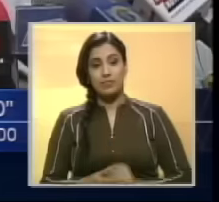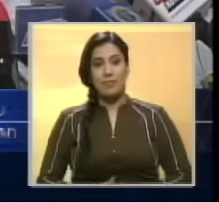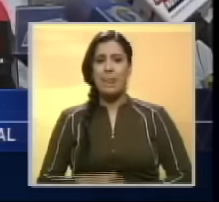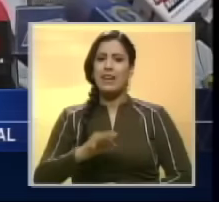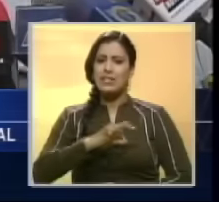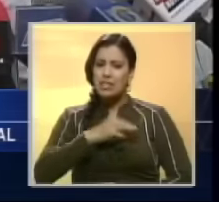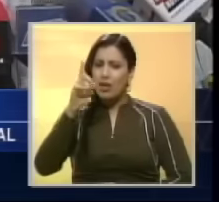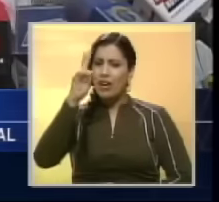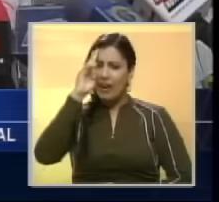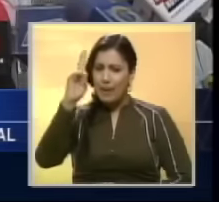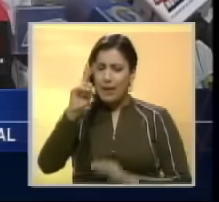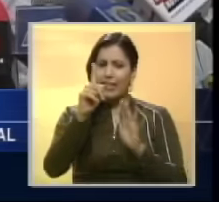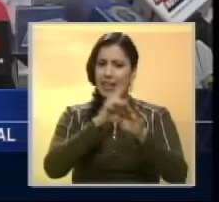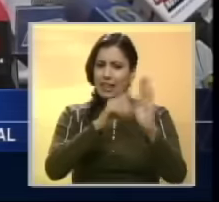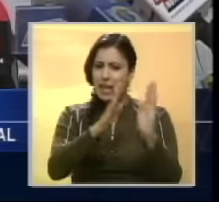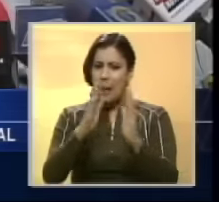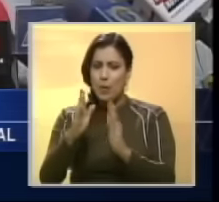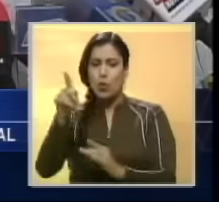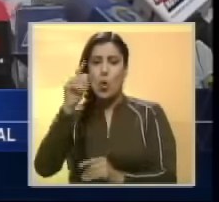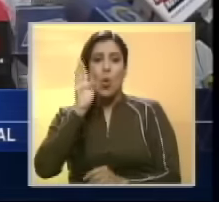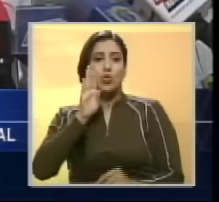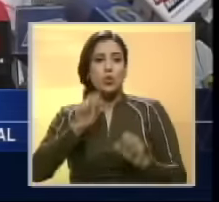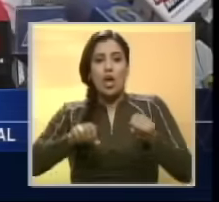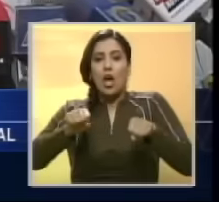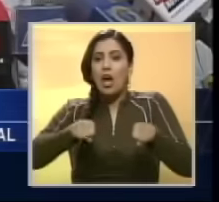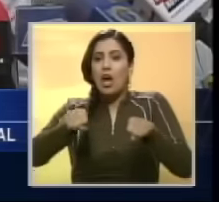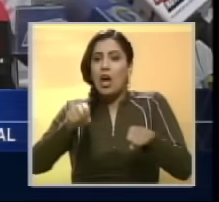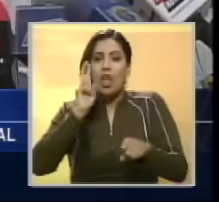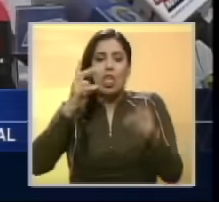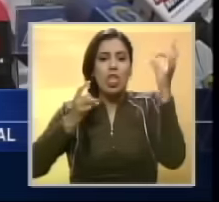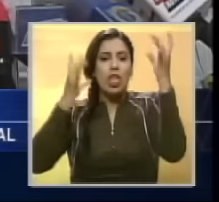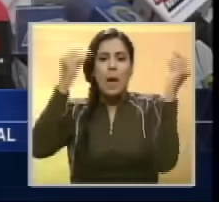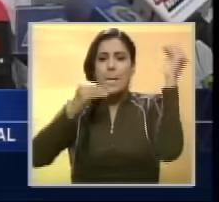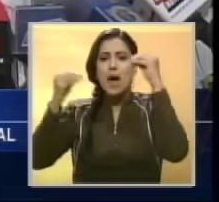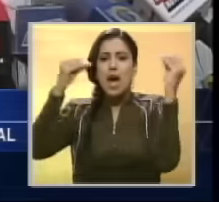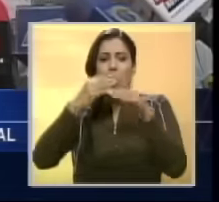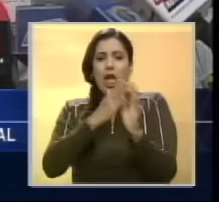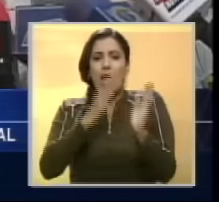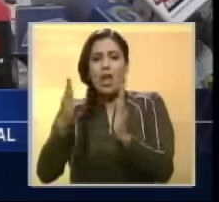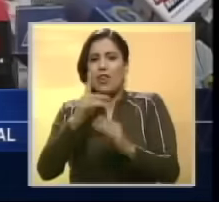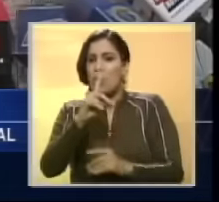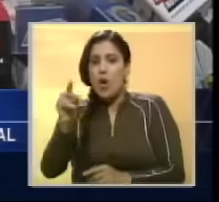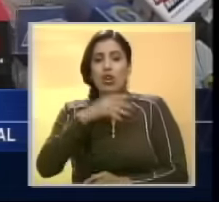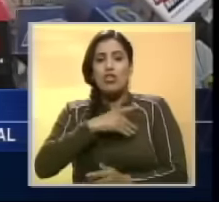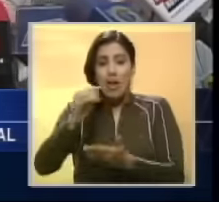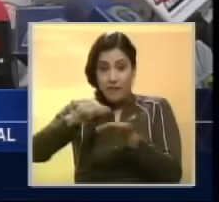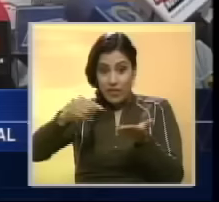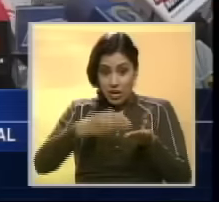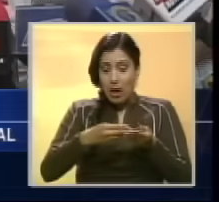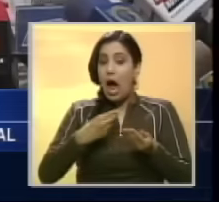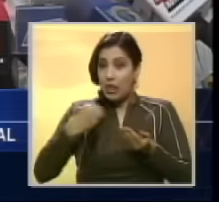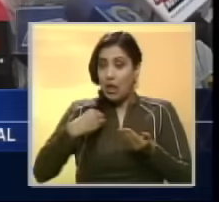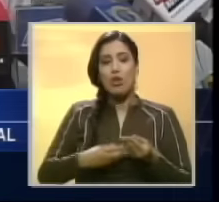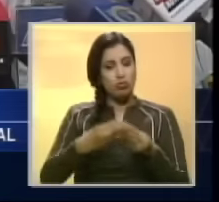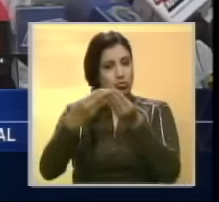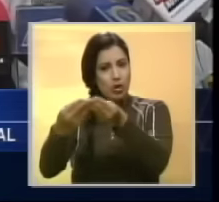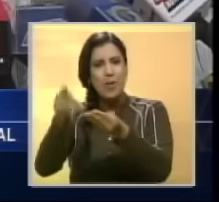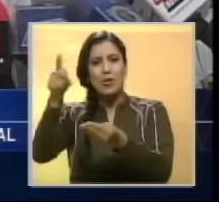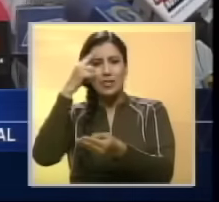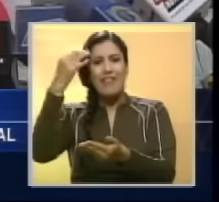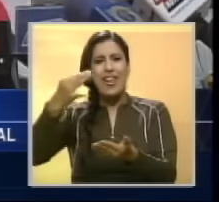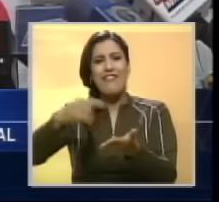señora cumpla con los lapsos no siga montada en la bicicleta no siga inventando lapsos ahí se le recogieron la firma Usted sabe que no son firmas